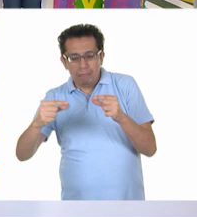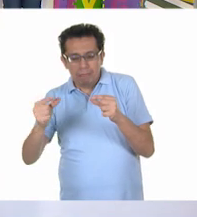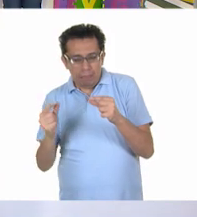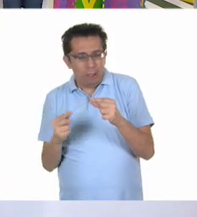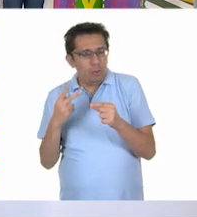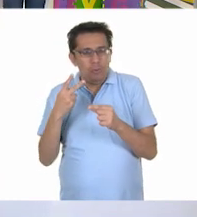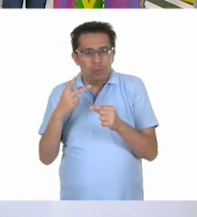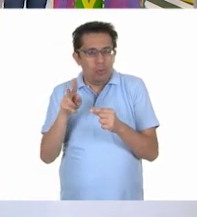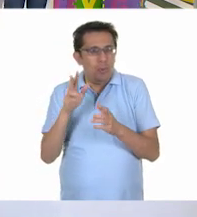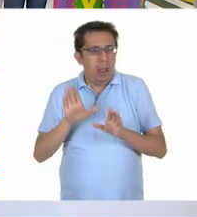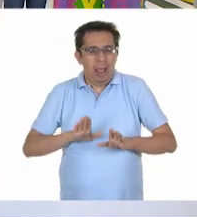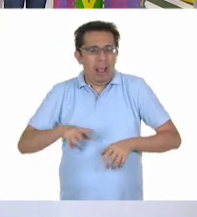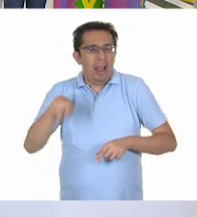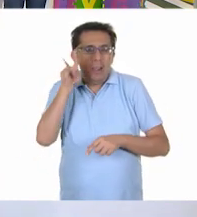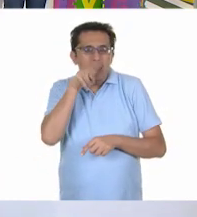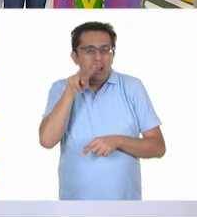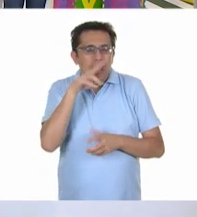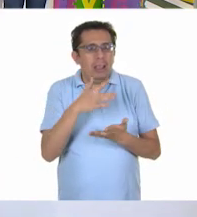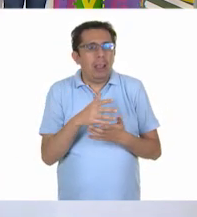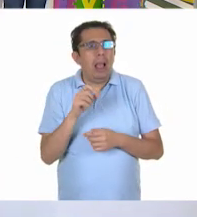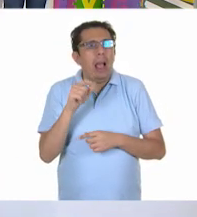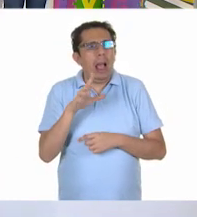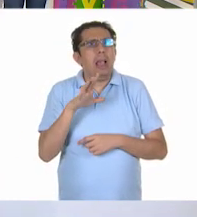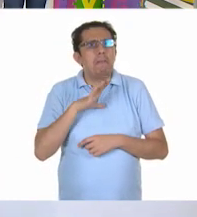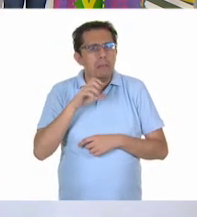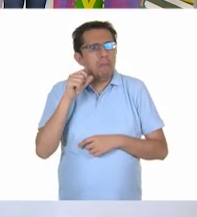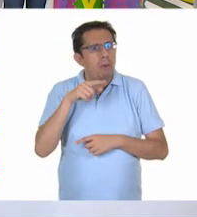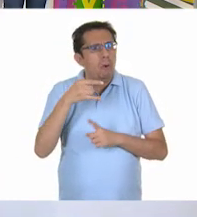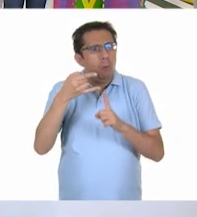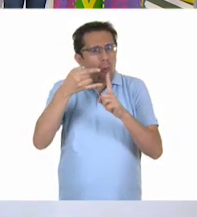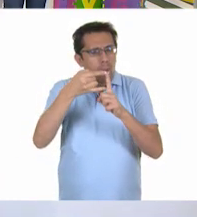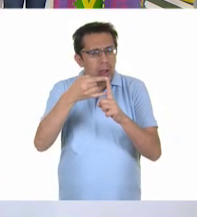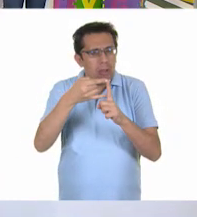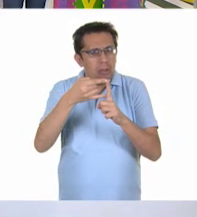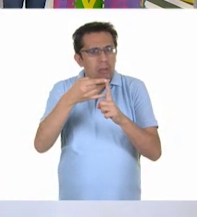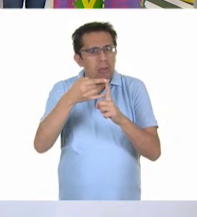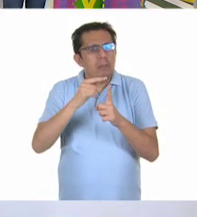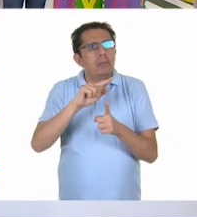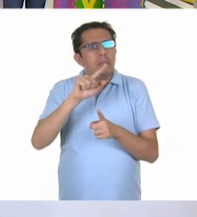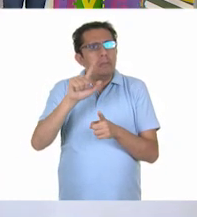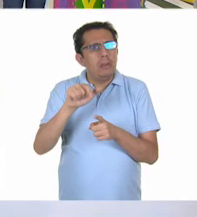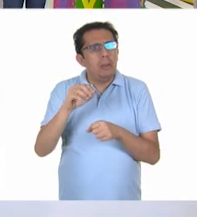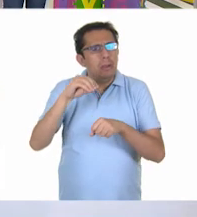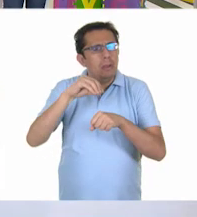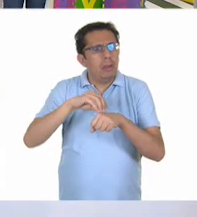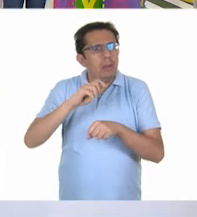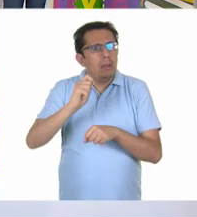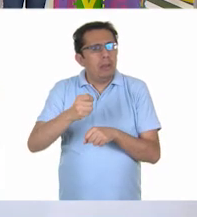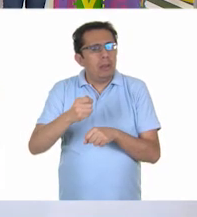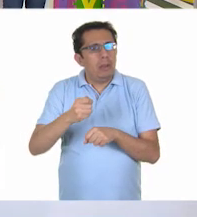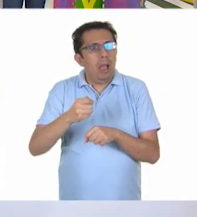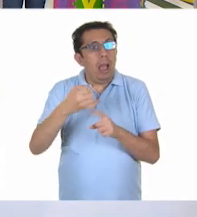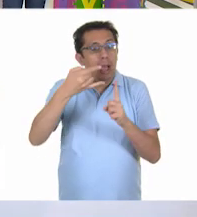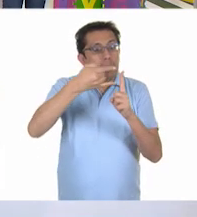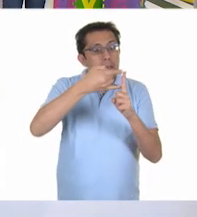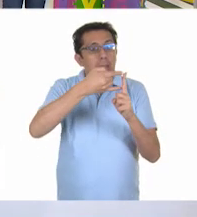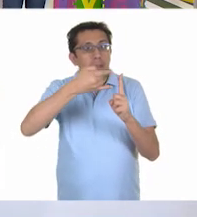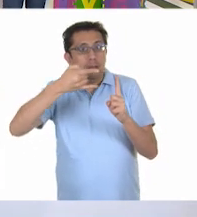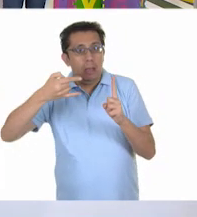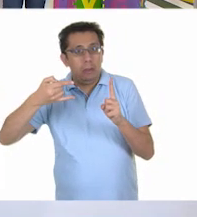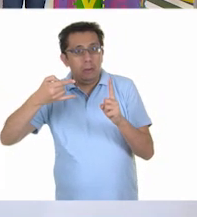una colita de serpiente. Una colita de serpiente. Y luego veo que por aquí va un cuadrado. Y